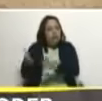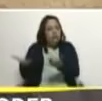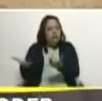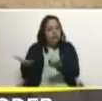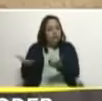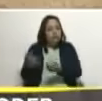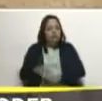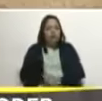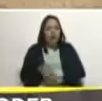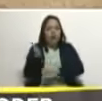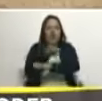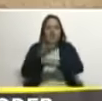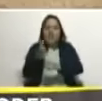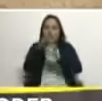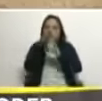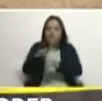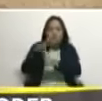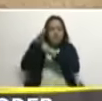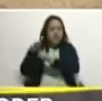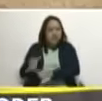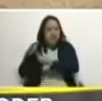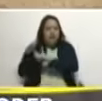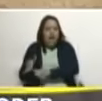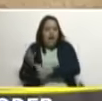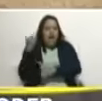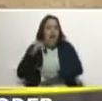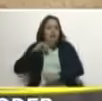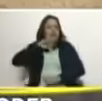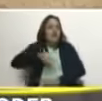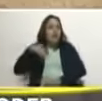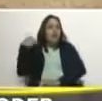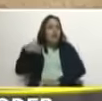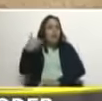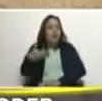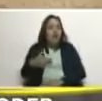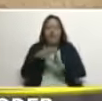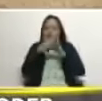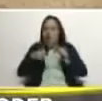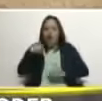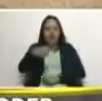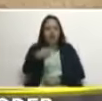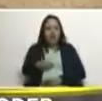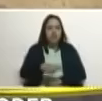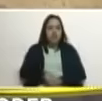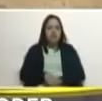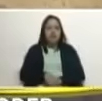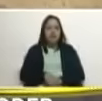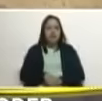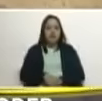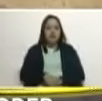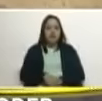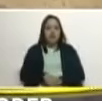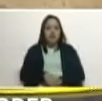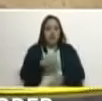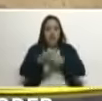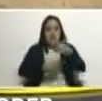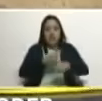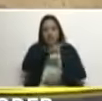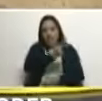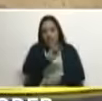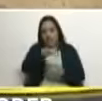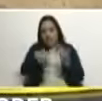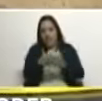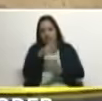coloniales, los imperialismos existentes en todos los siglos, y en el caso del siglo XX y siglo XXI,